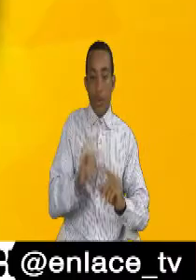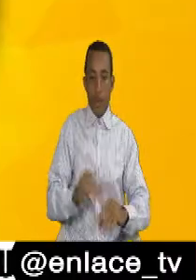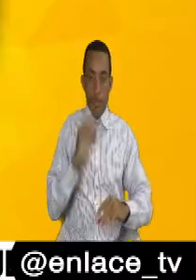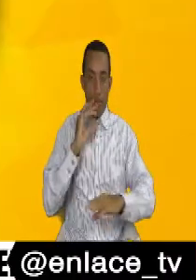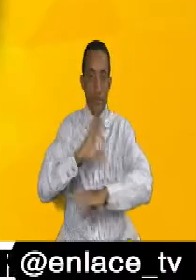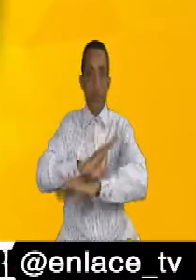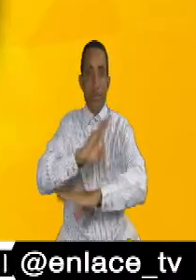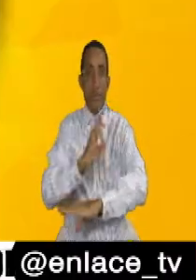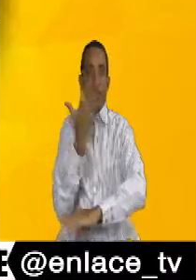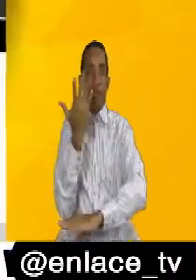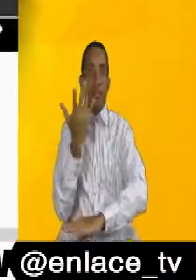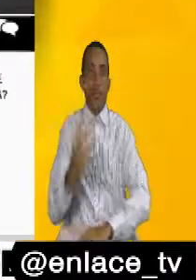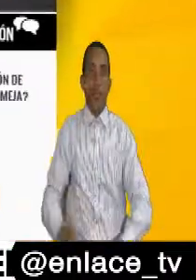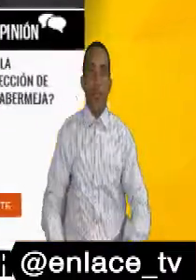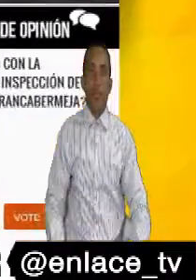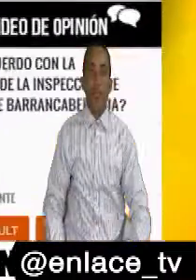está.